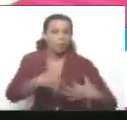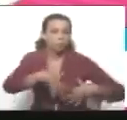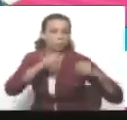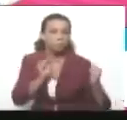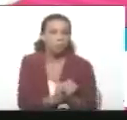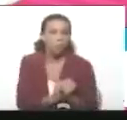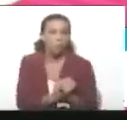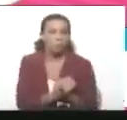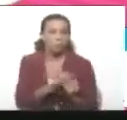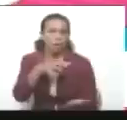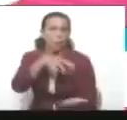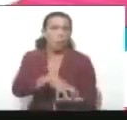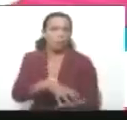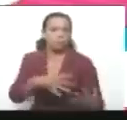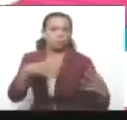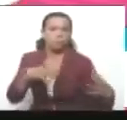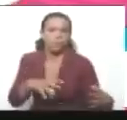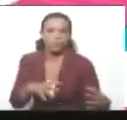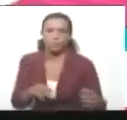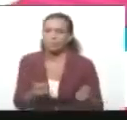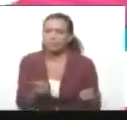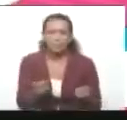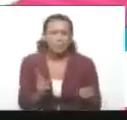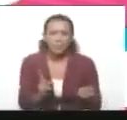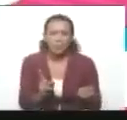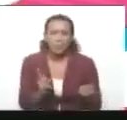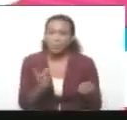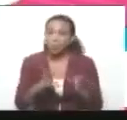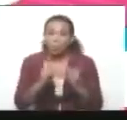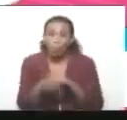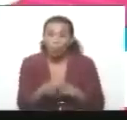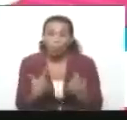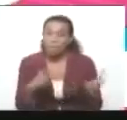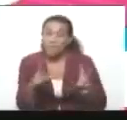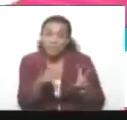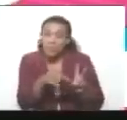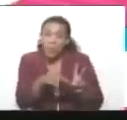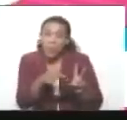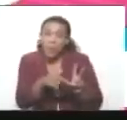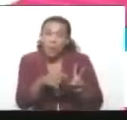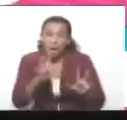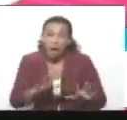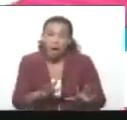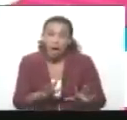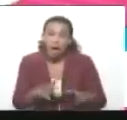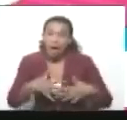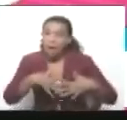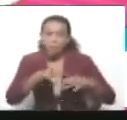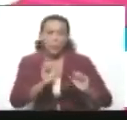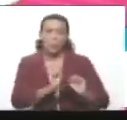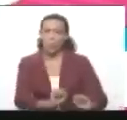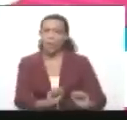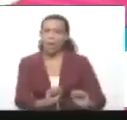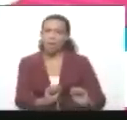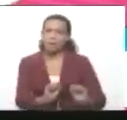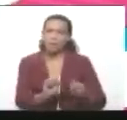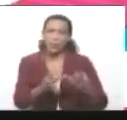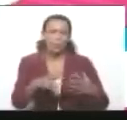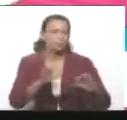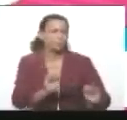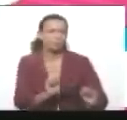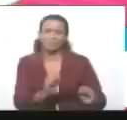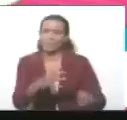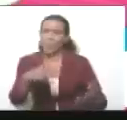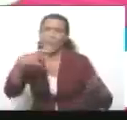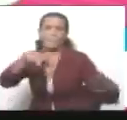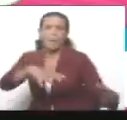colonialista cuando históricamente hemos sido todo lo contrario hemos sido el país anticolonialista y antiimperialista por